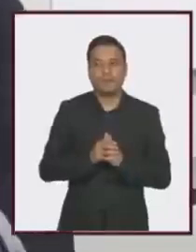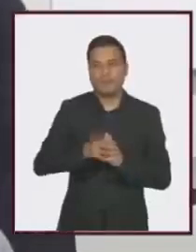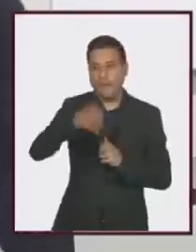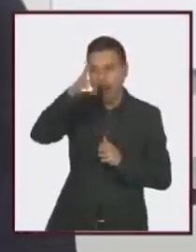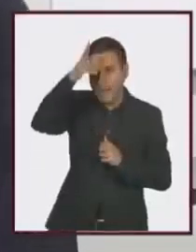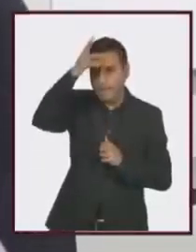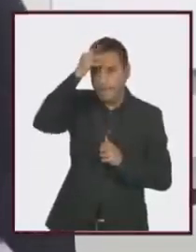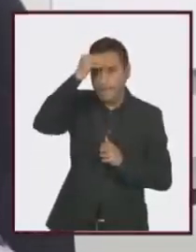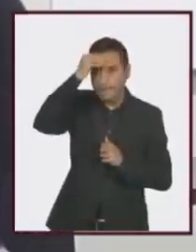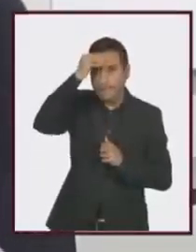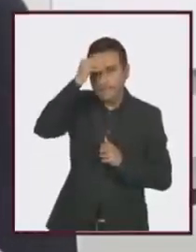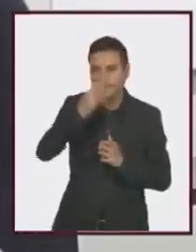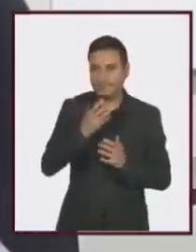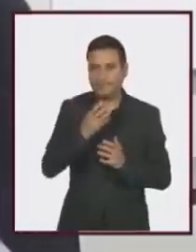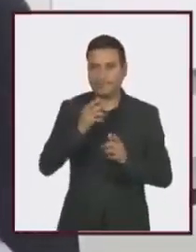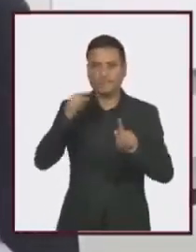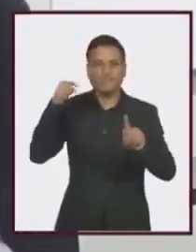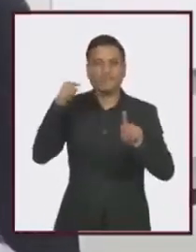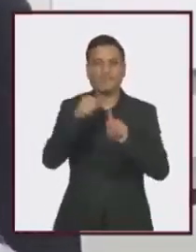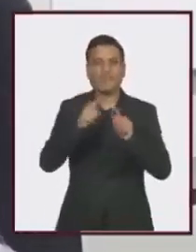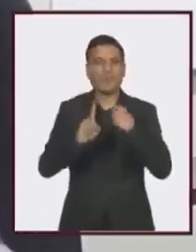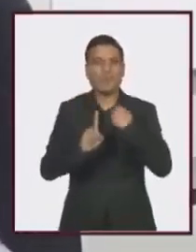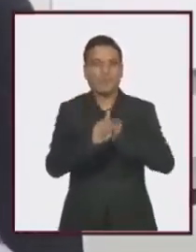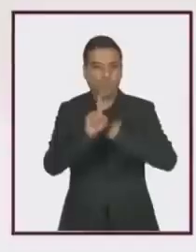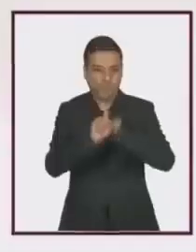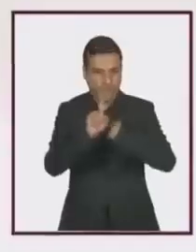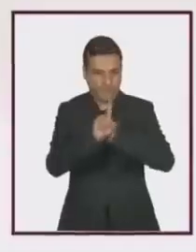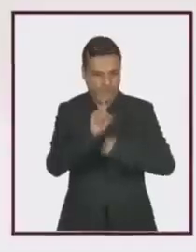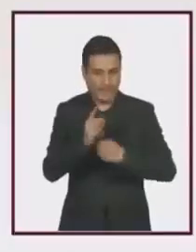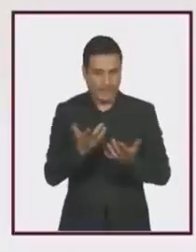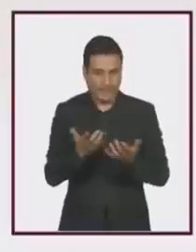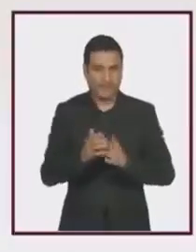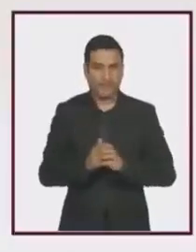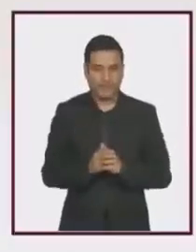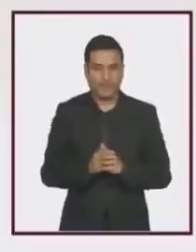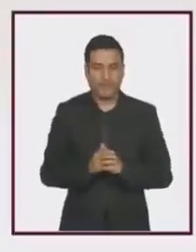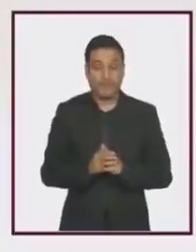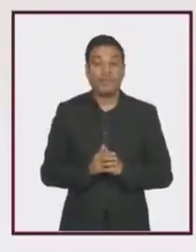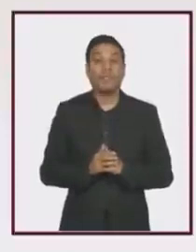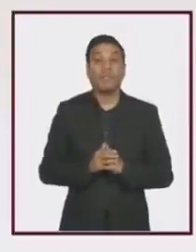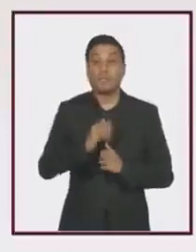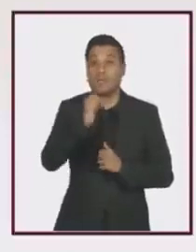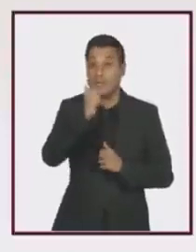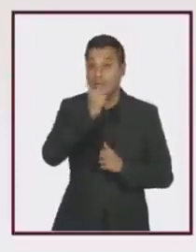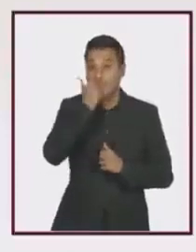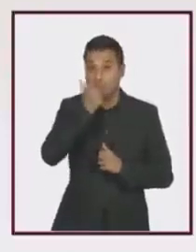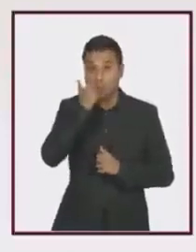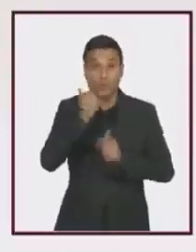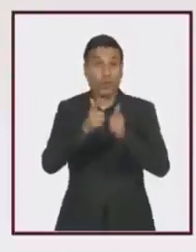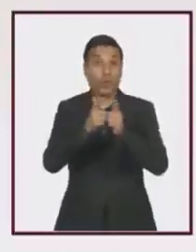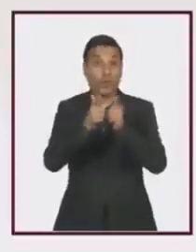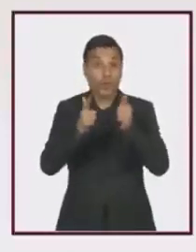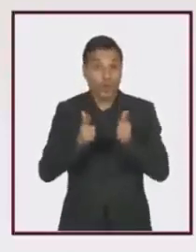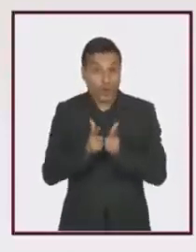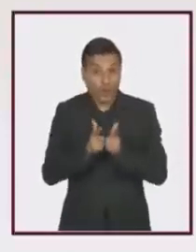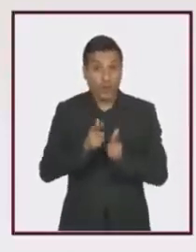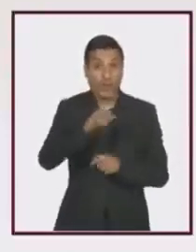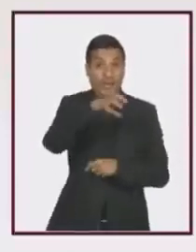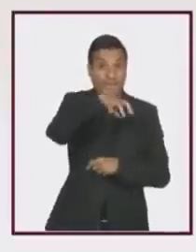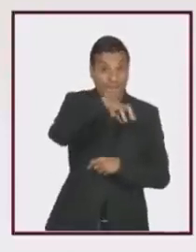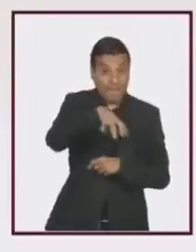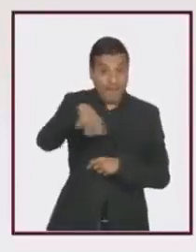basado en problema, en donde cada grupo de alumnos que pertenecen a un grado